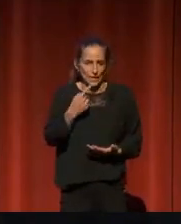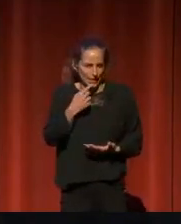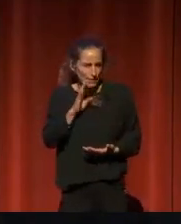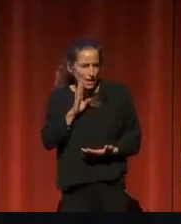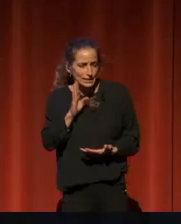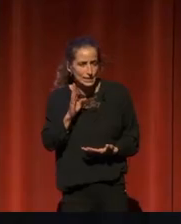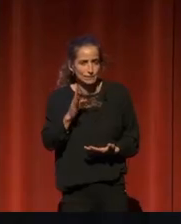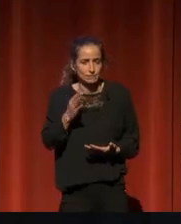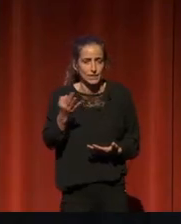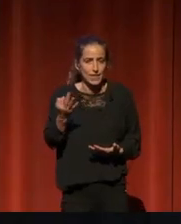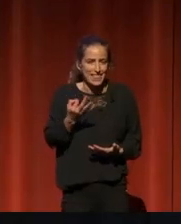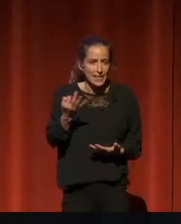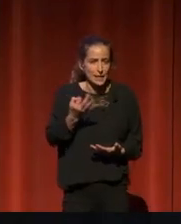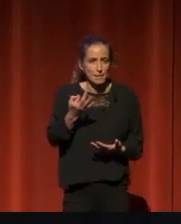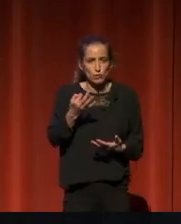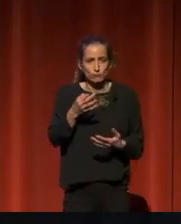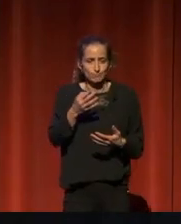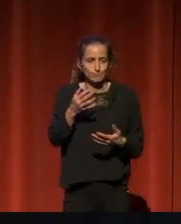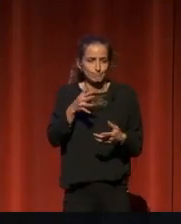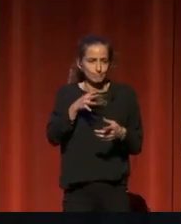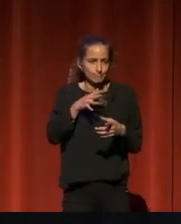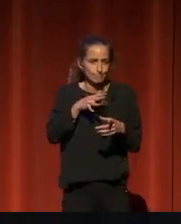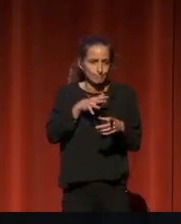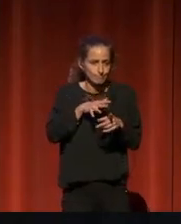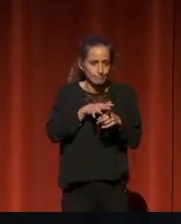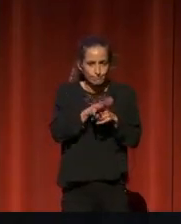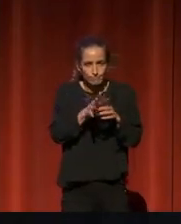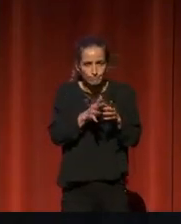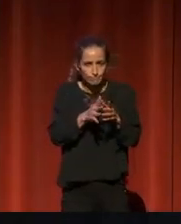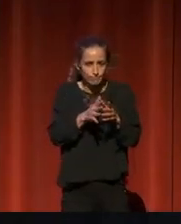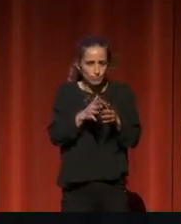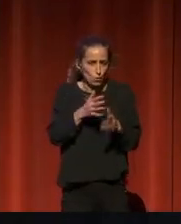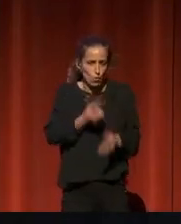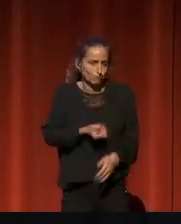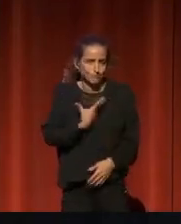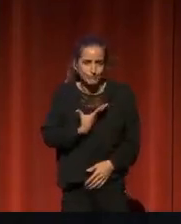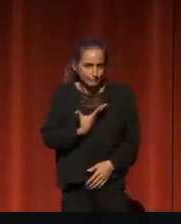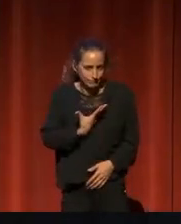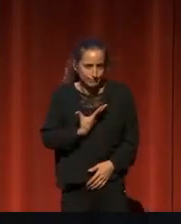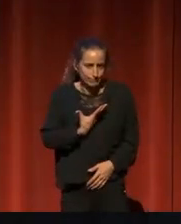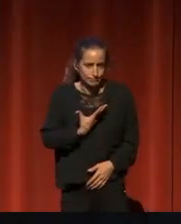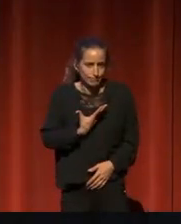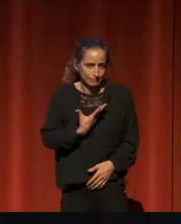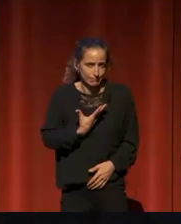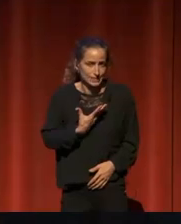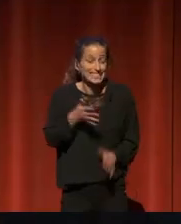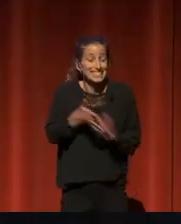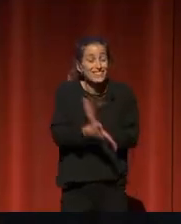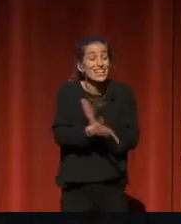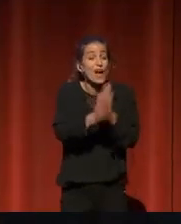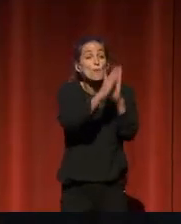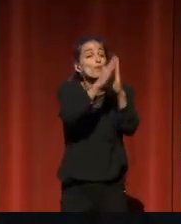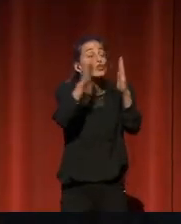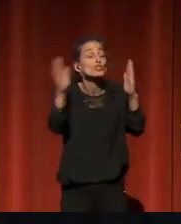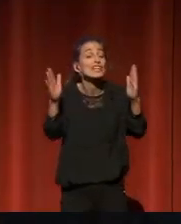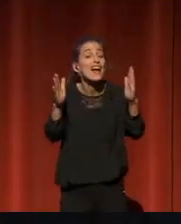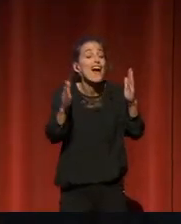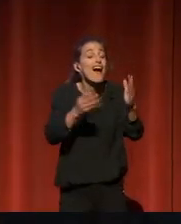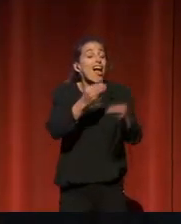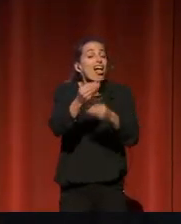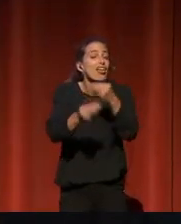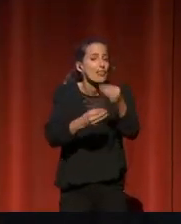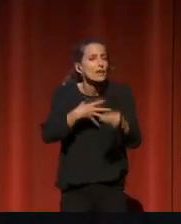hacer advocacy para las bibliotecas es Mostrar lo que las bibliotecas pueden hacer en las